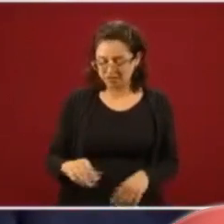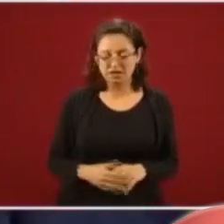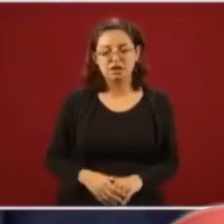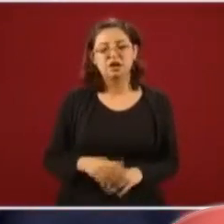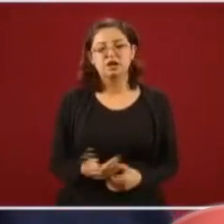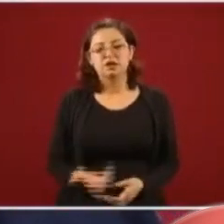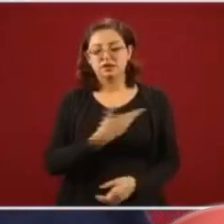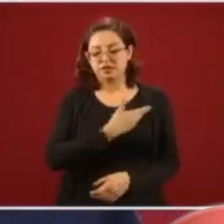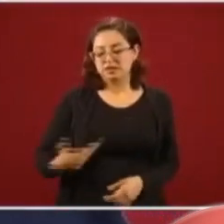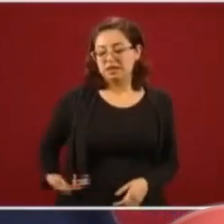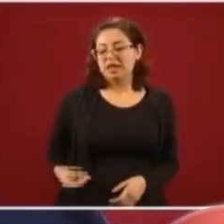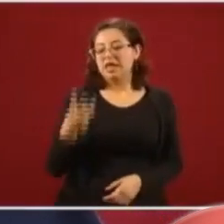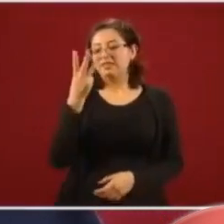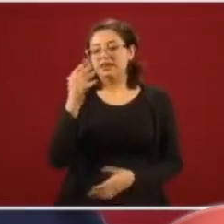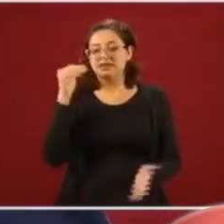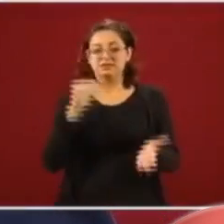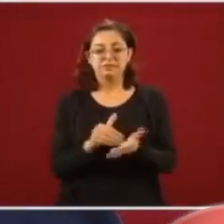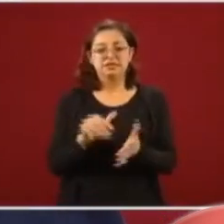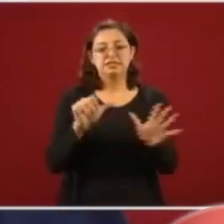3,600 millones.